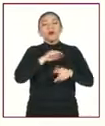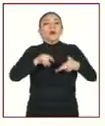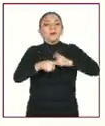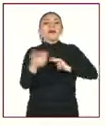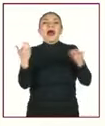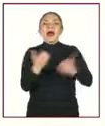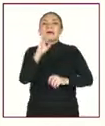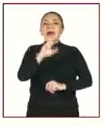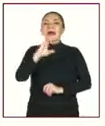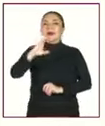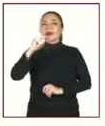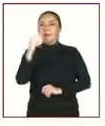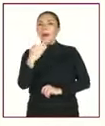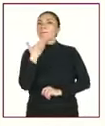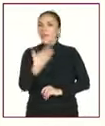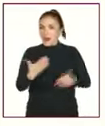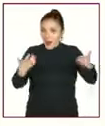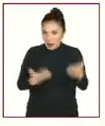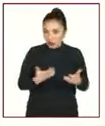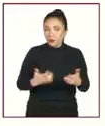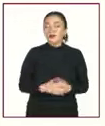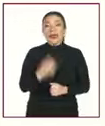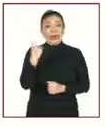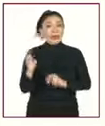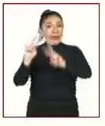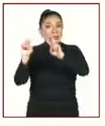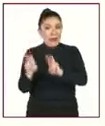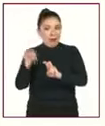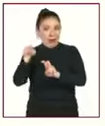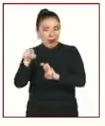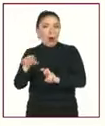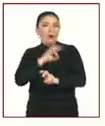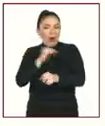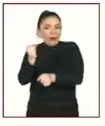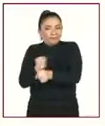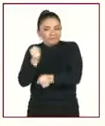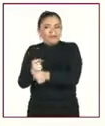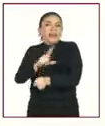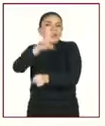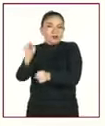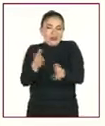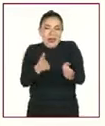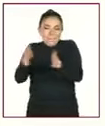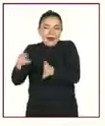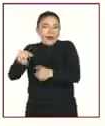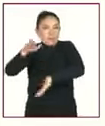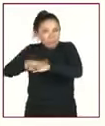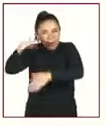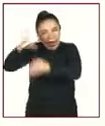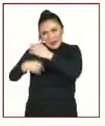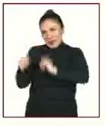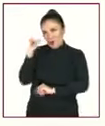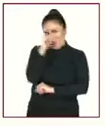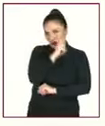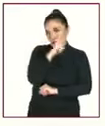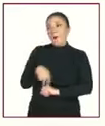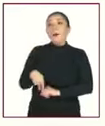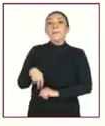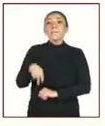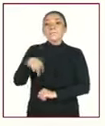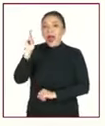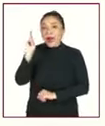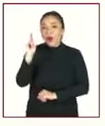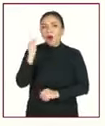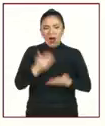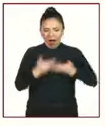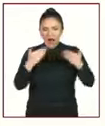RCP efectivo. Creo que ese es un tema que se podría trabajar aparte porque es un poco más complejo, pero hoy en